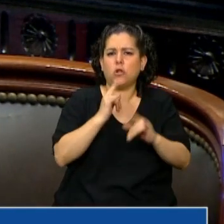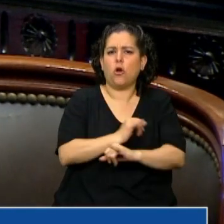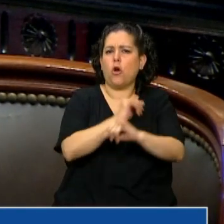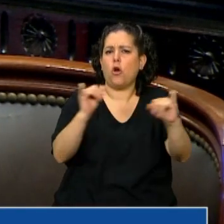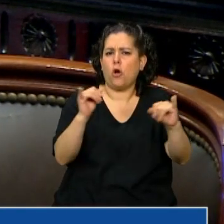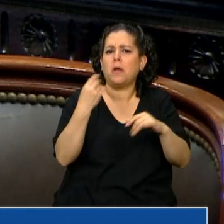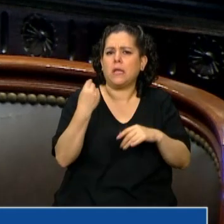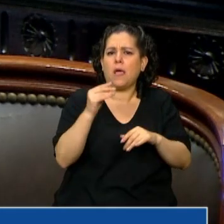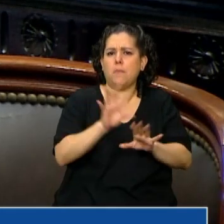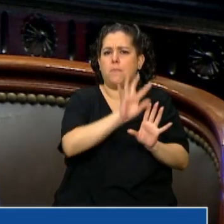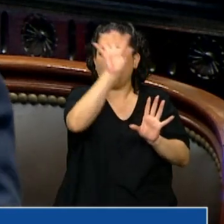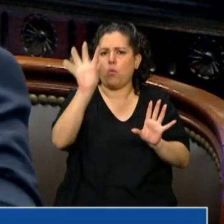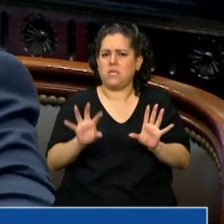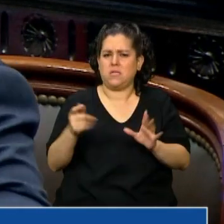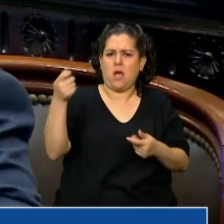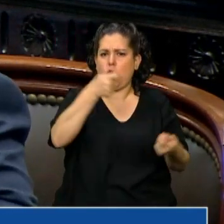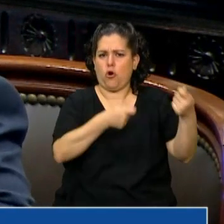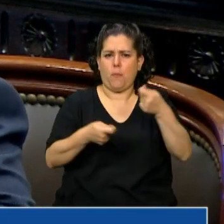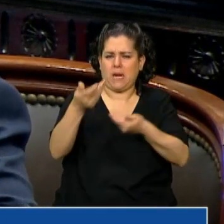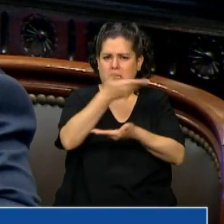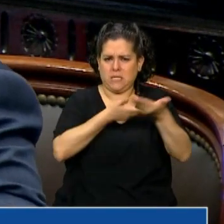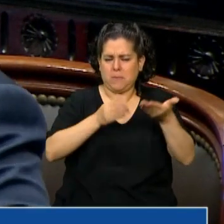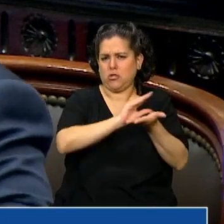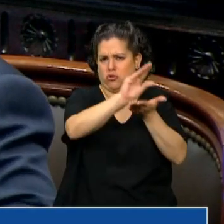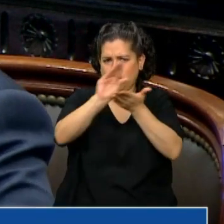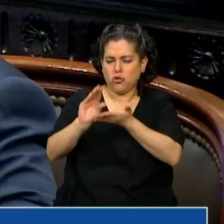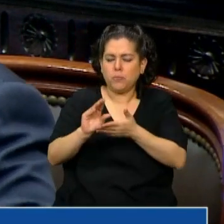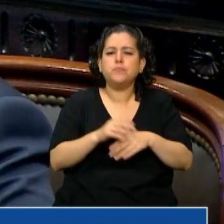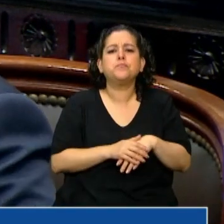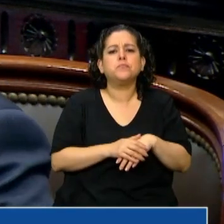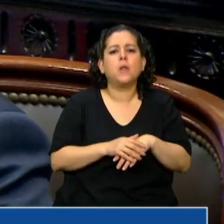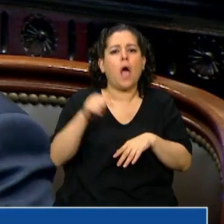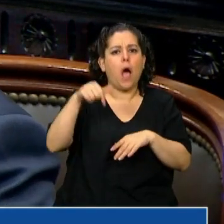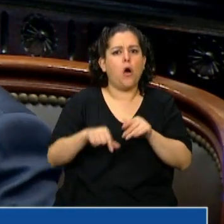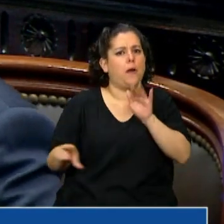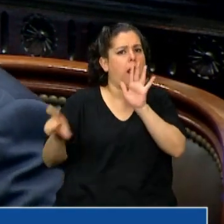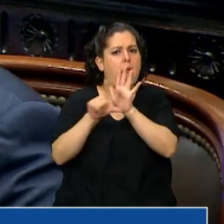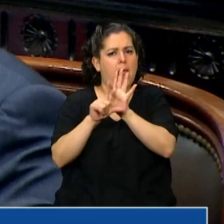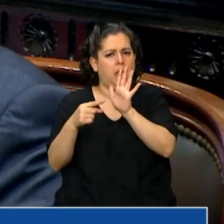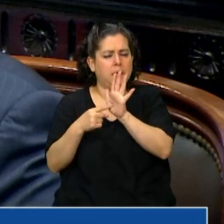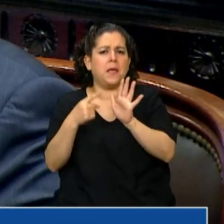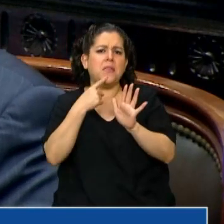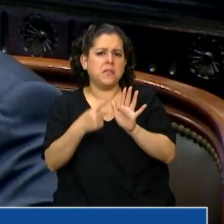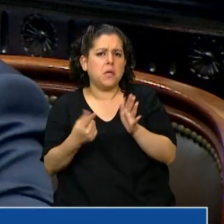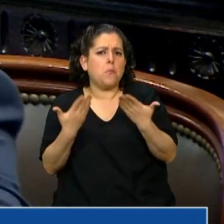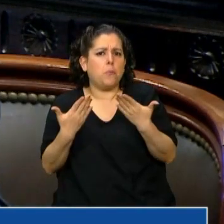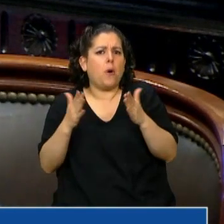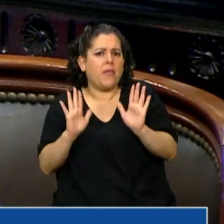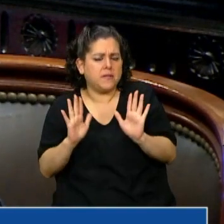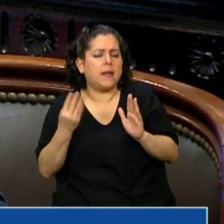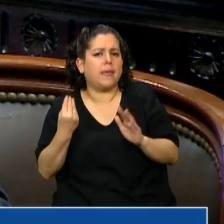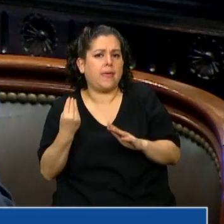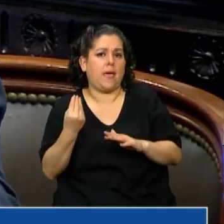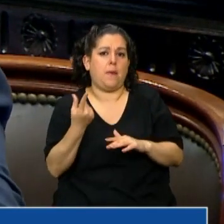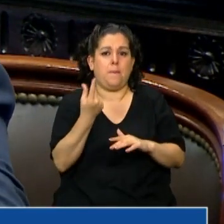coparticipación de las provincias. En cambio, ahora haciéndolo por ley, se puede de esta manera afectar los